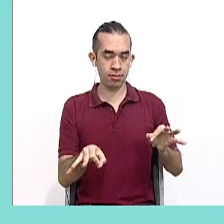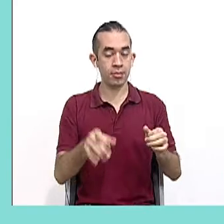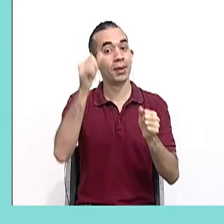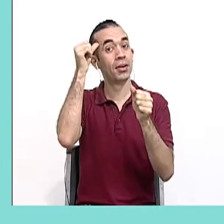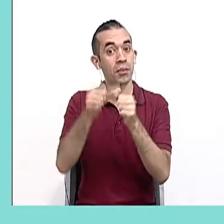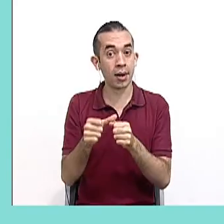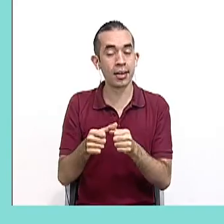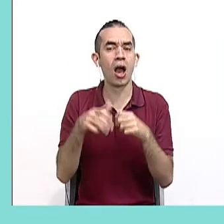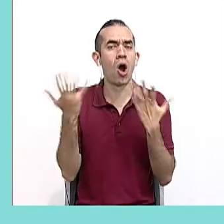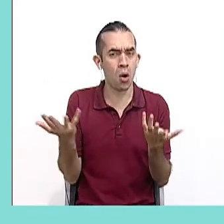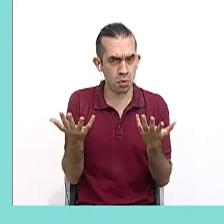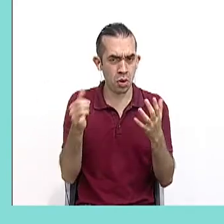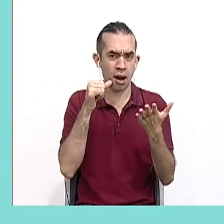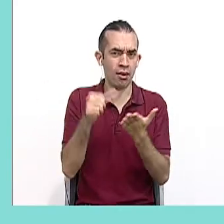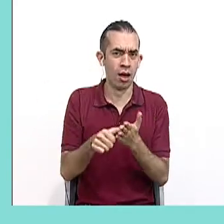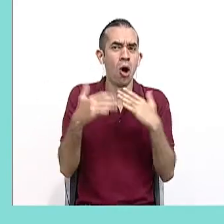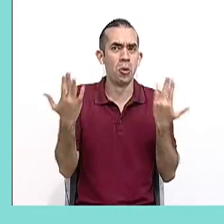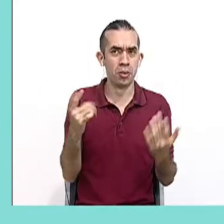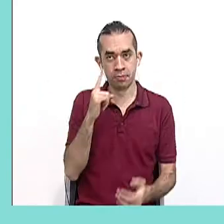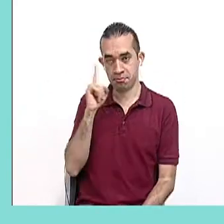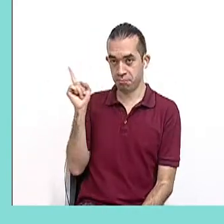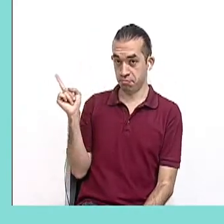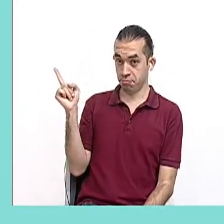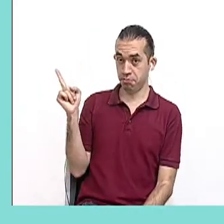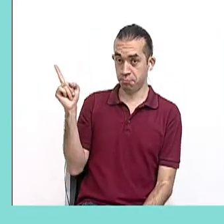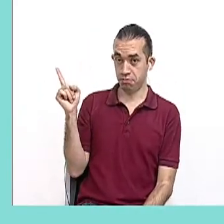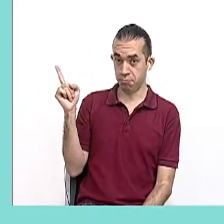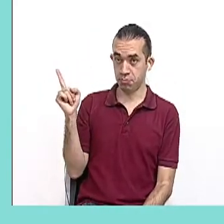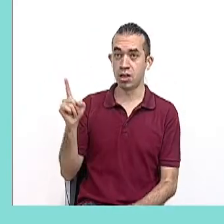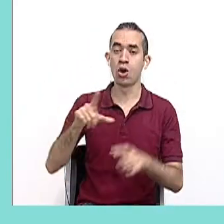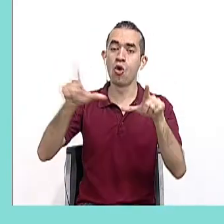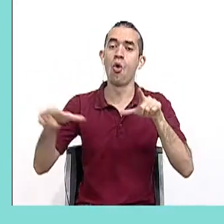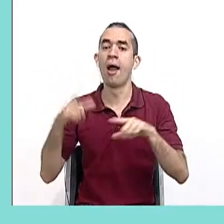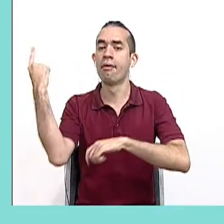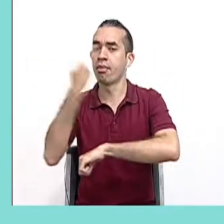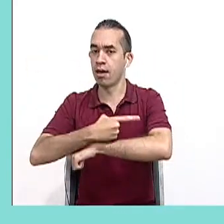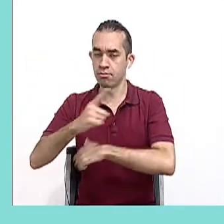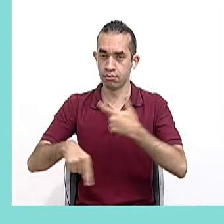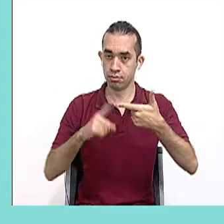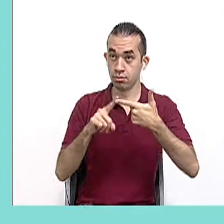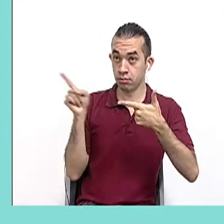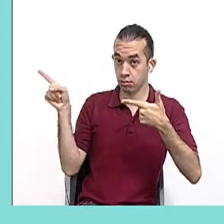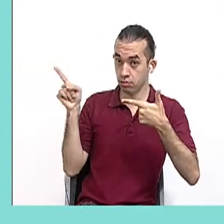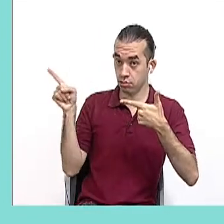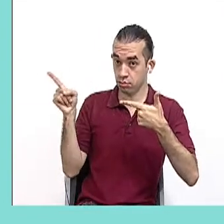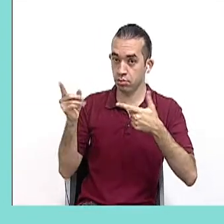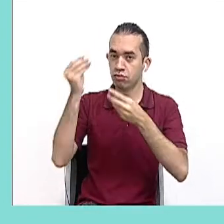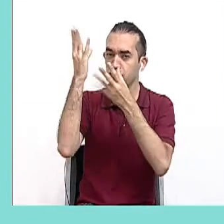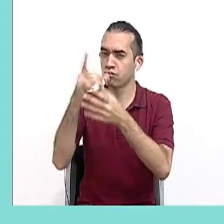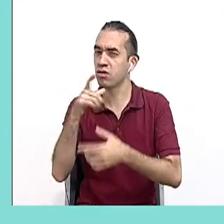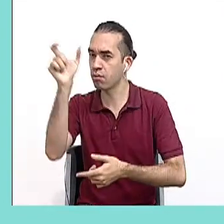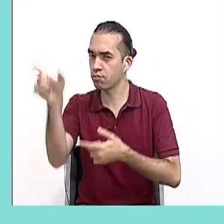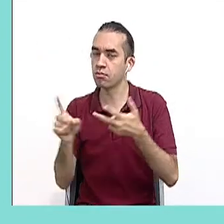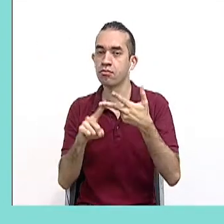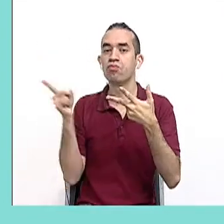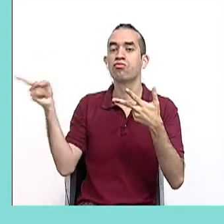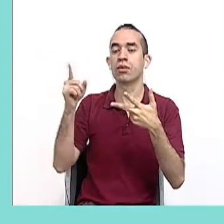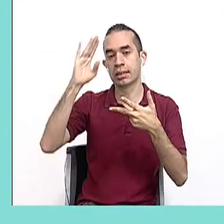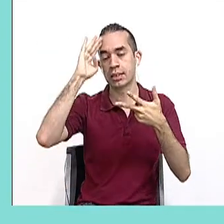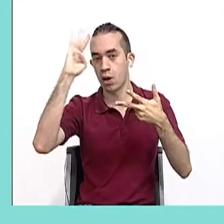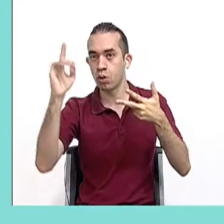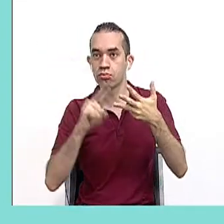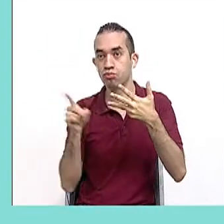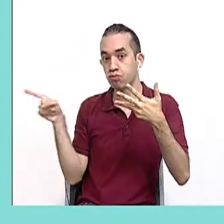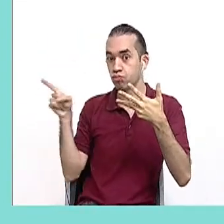carta. Primero, el lugar y la fecha. Segundo, los datos de destinatario, luego el saludo,